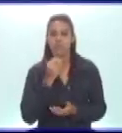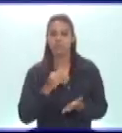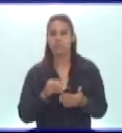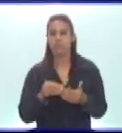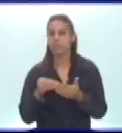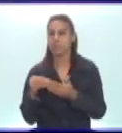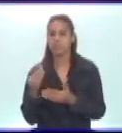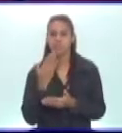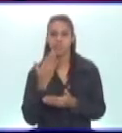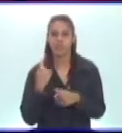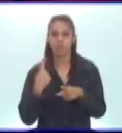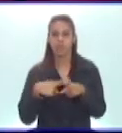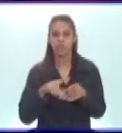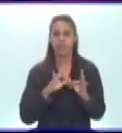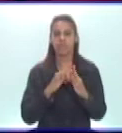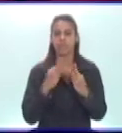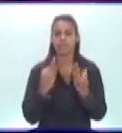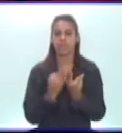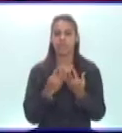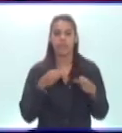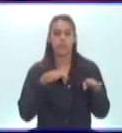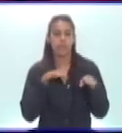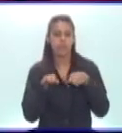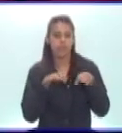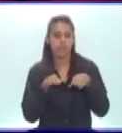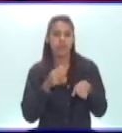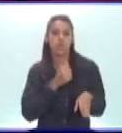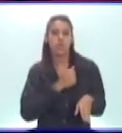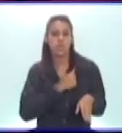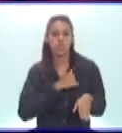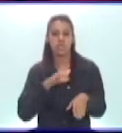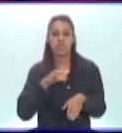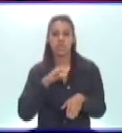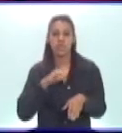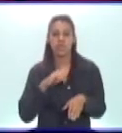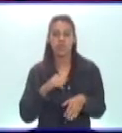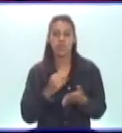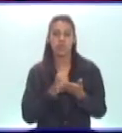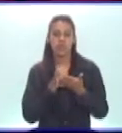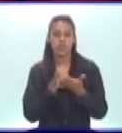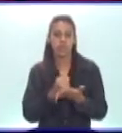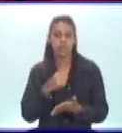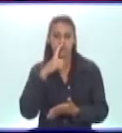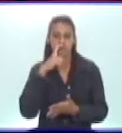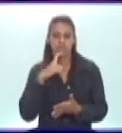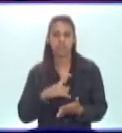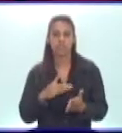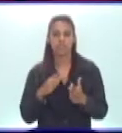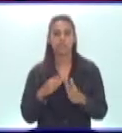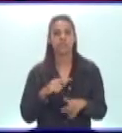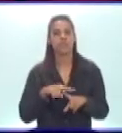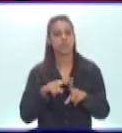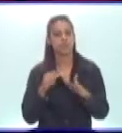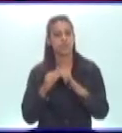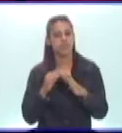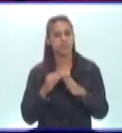otros familiares que estén preparados y dispuestos para apoyar a nuestro niño desde el hogar en sus tareas